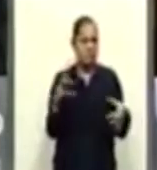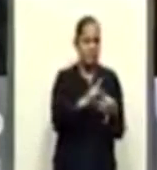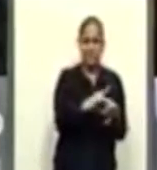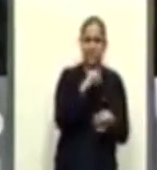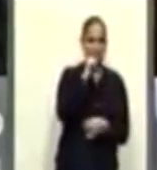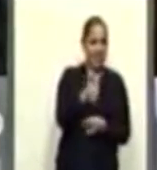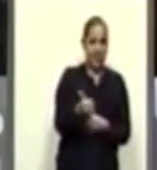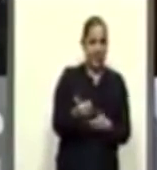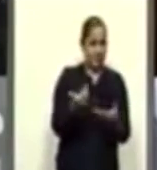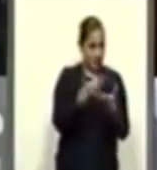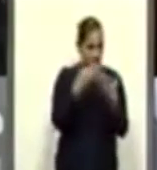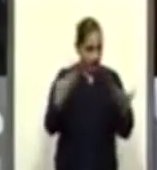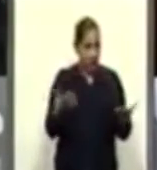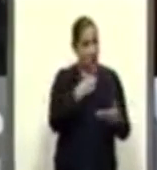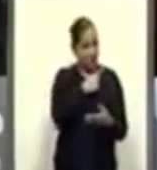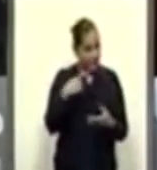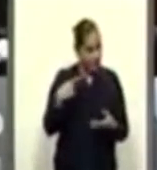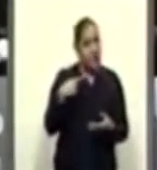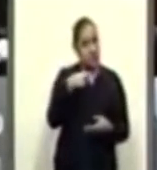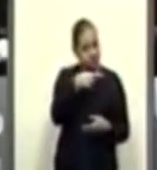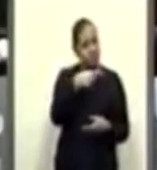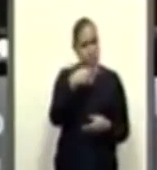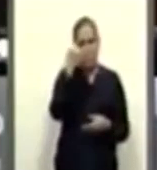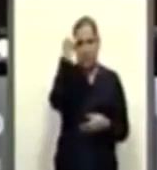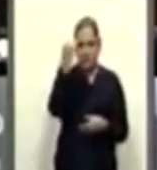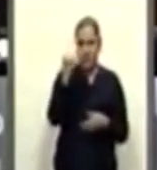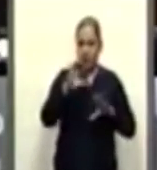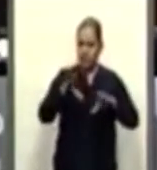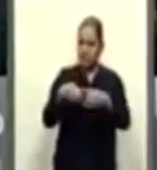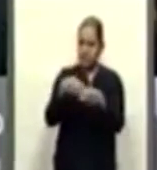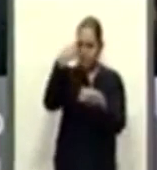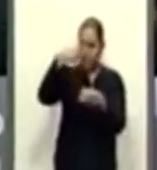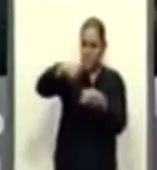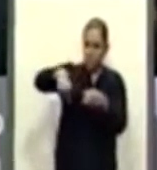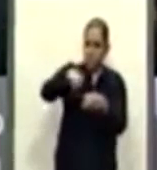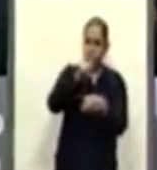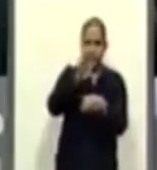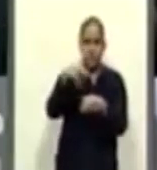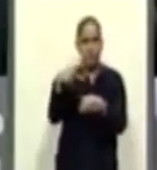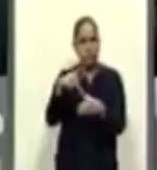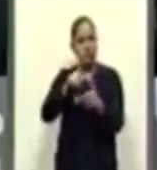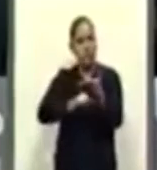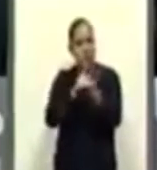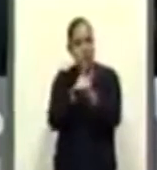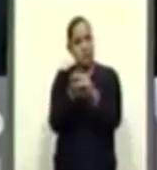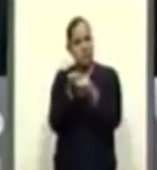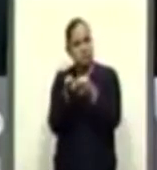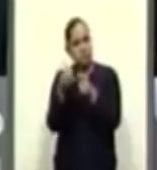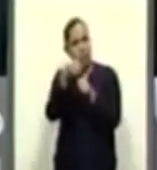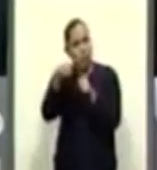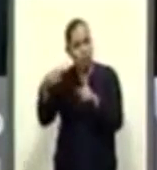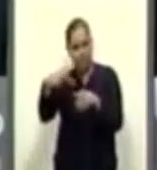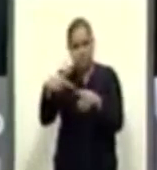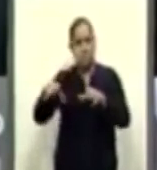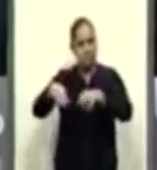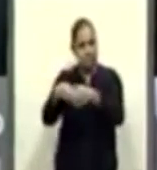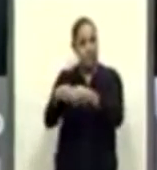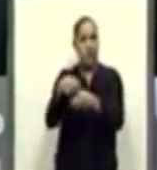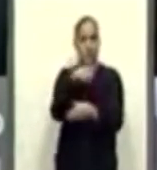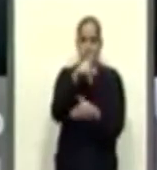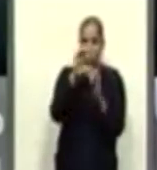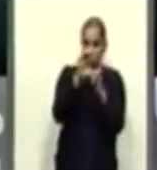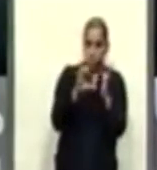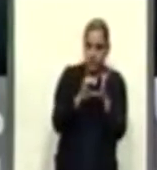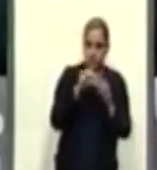de autonomía al Distrito Federal por medio de una imposición la Constitución de la Ciudad de México.